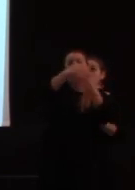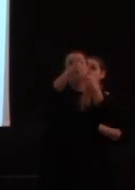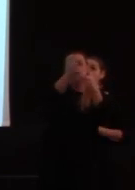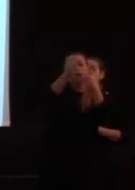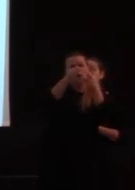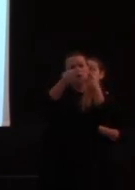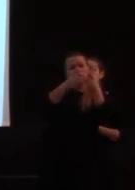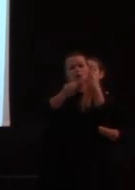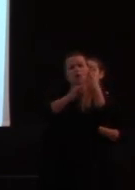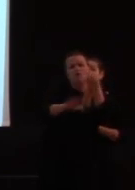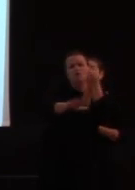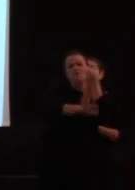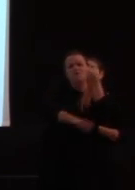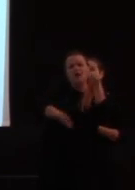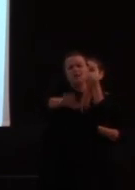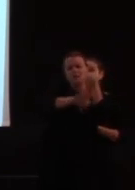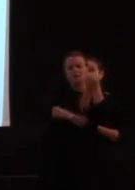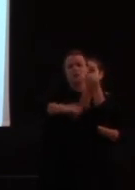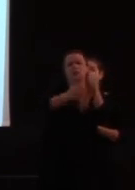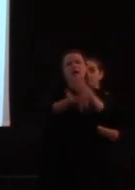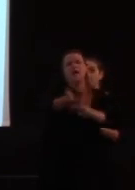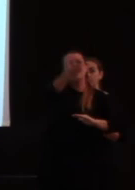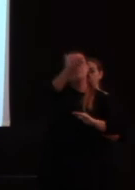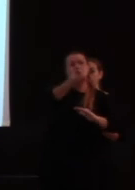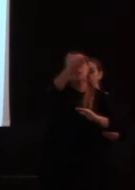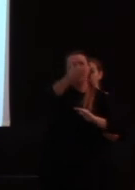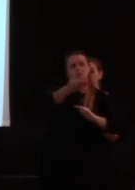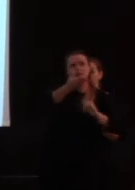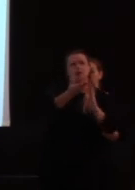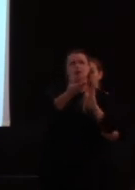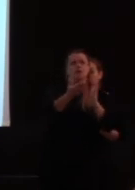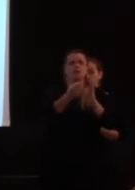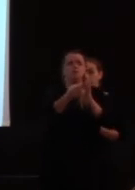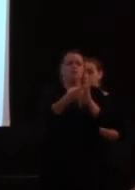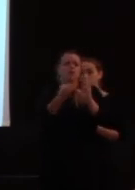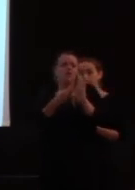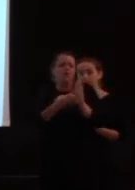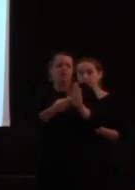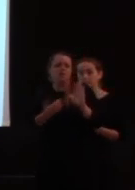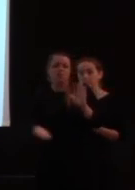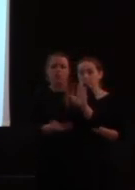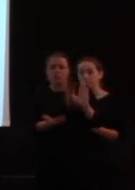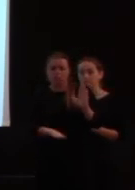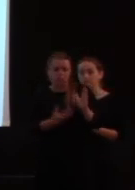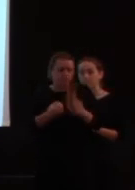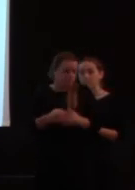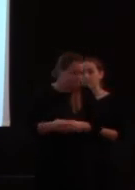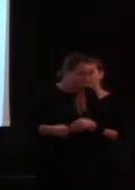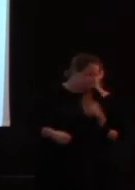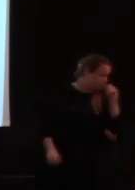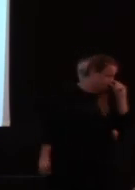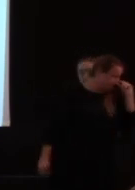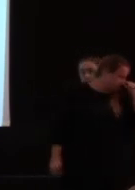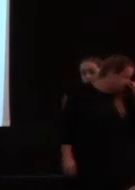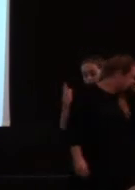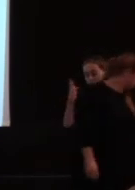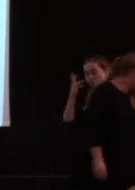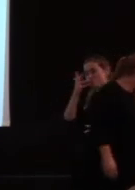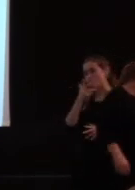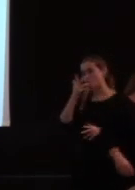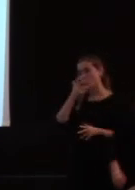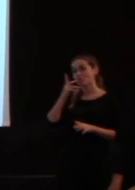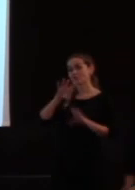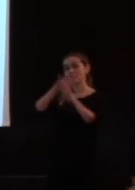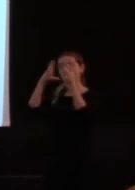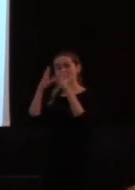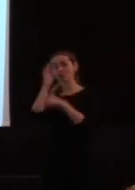básicos, discriminan lo relevante y lo que es más complementario, y se identifican, conocen el mundo de los niños, por tanto ponen